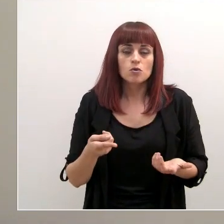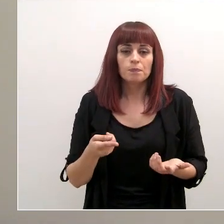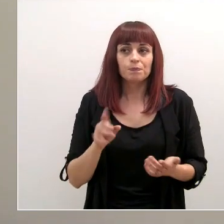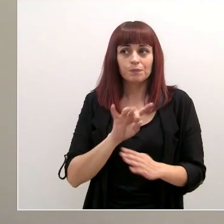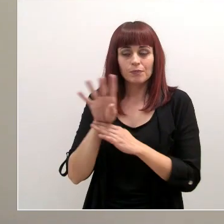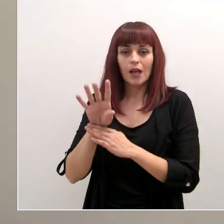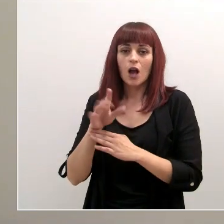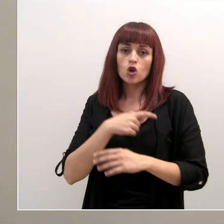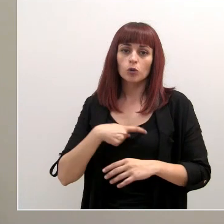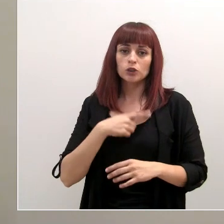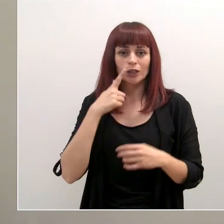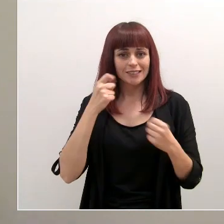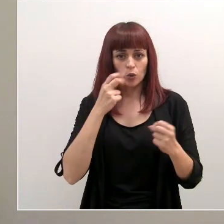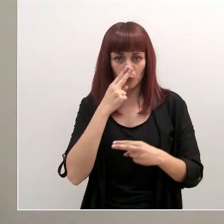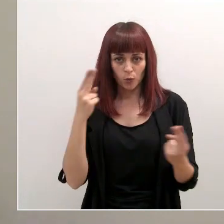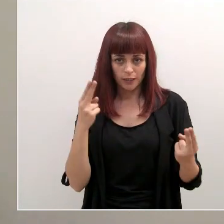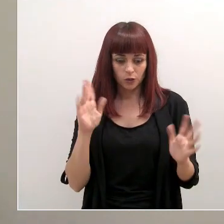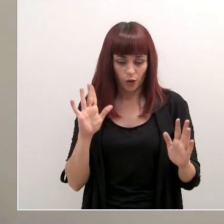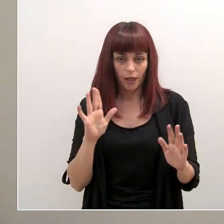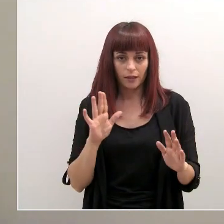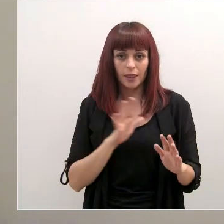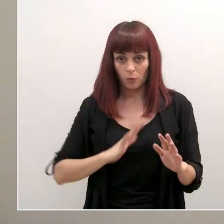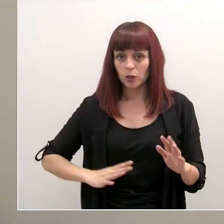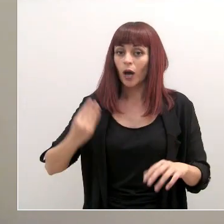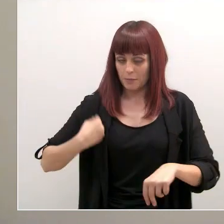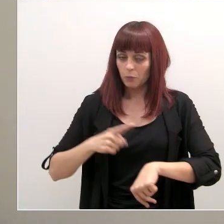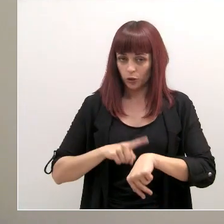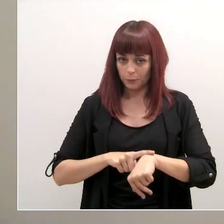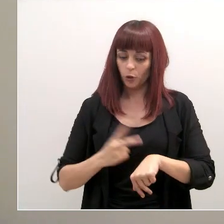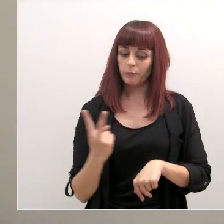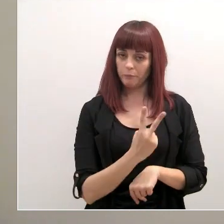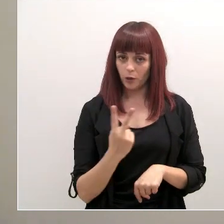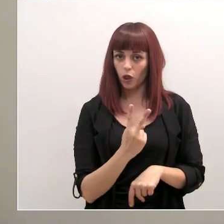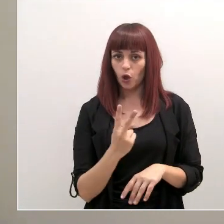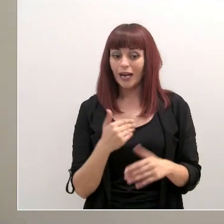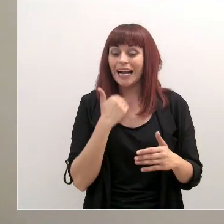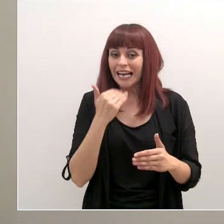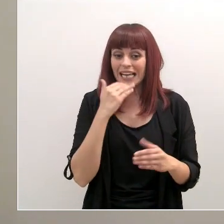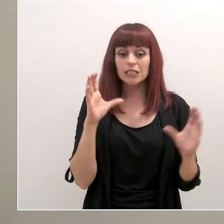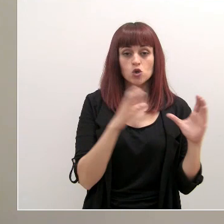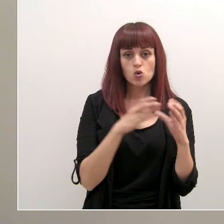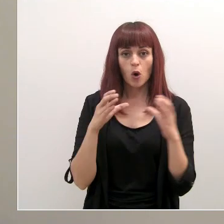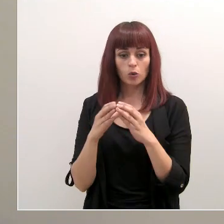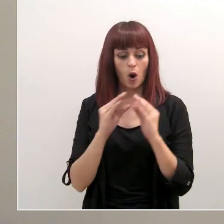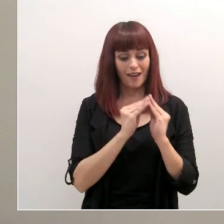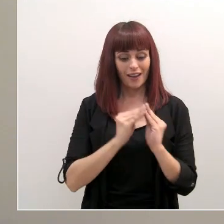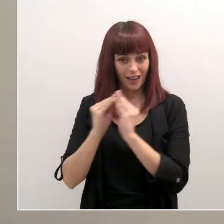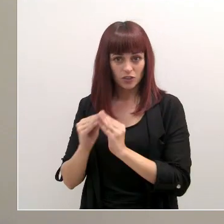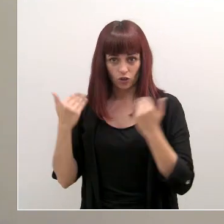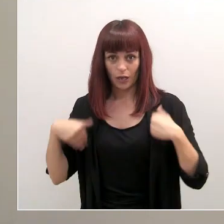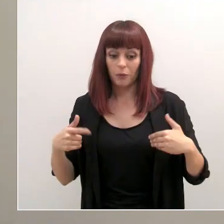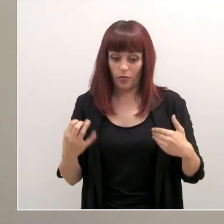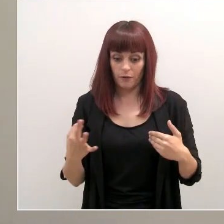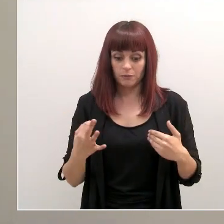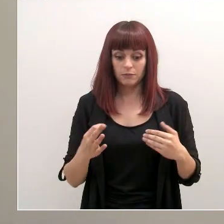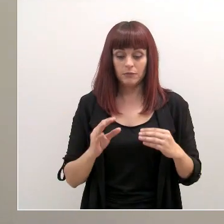la Comisión de Salud Pública. O sea que en principio será en paralelo. Están casi cerrados los grupos, pero hay que cerrarlos y hay que